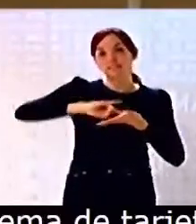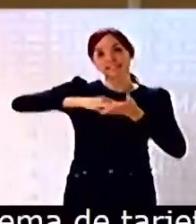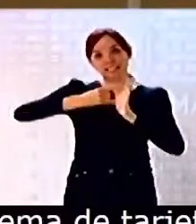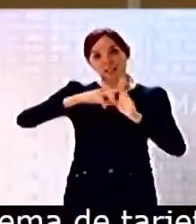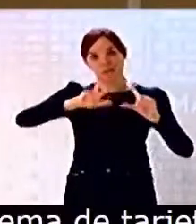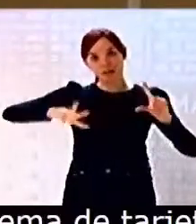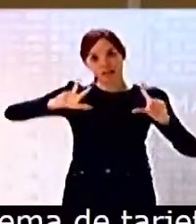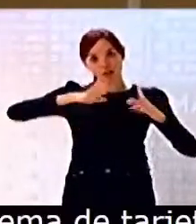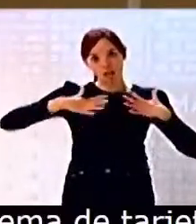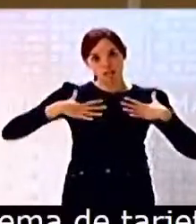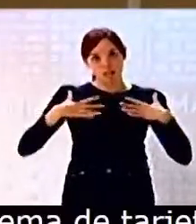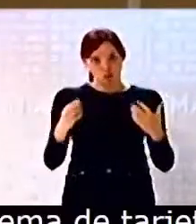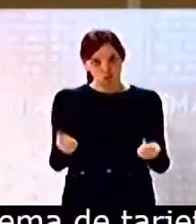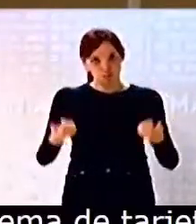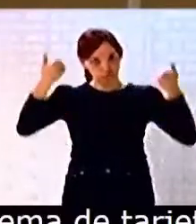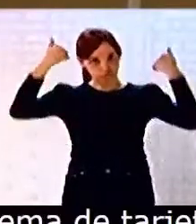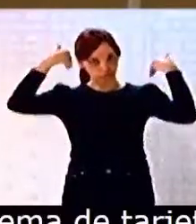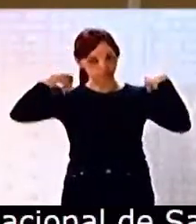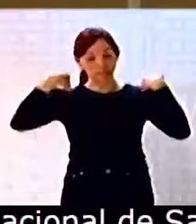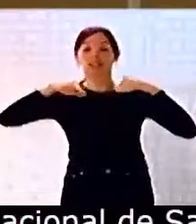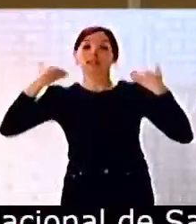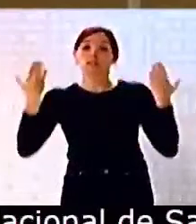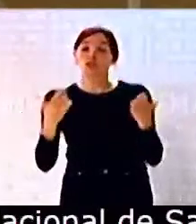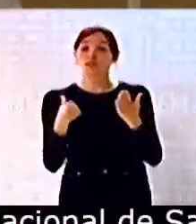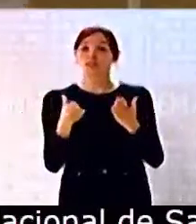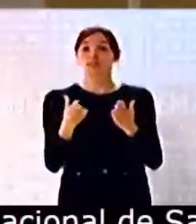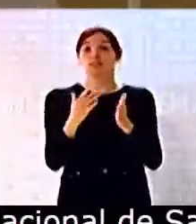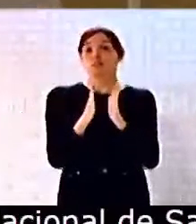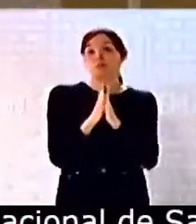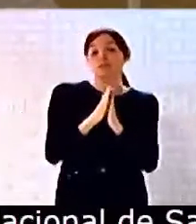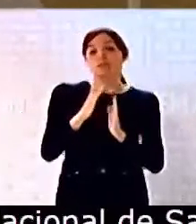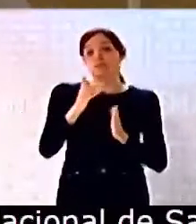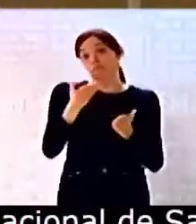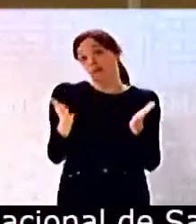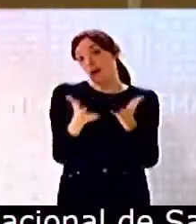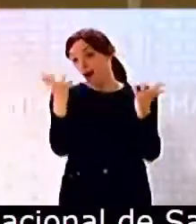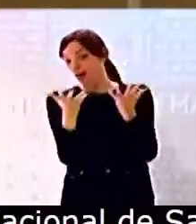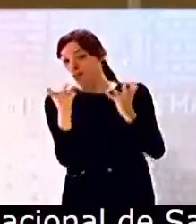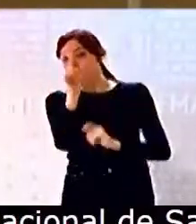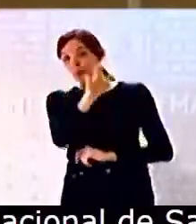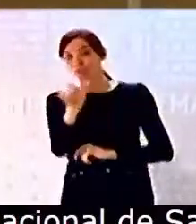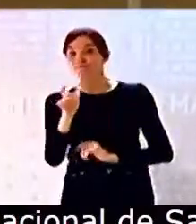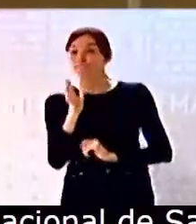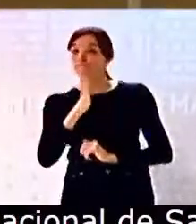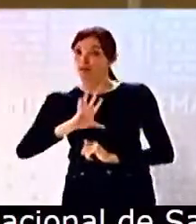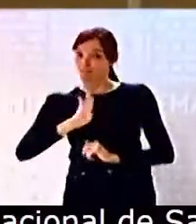Sistema Nacional de Salud, ¿no? Con lo cual, yo animaría a que, por favor,